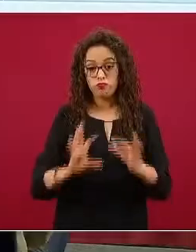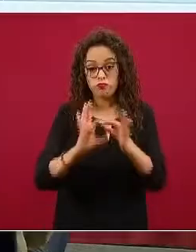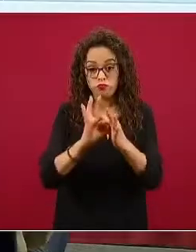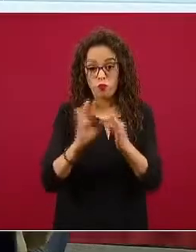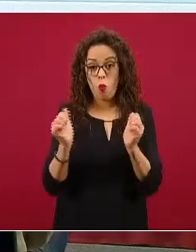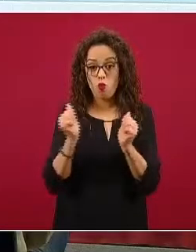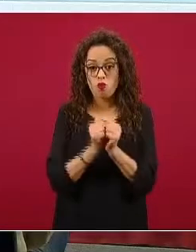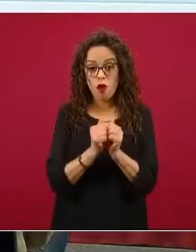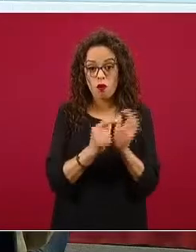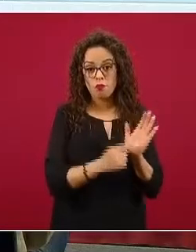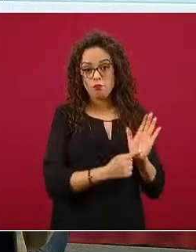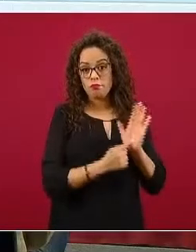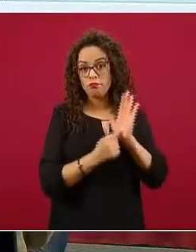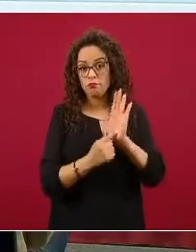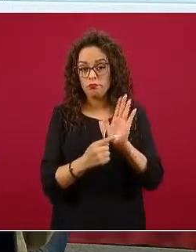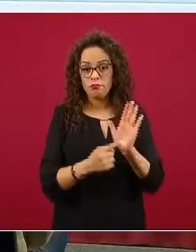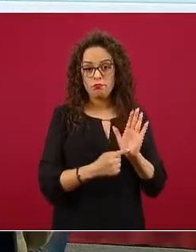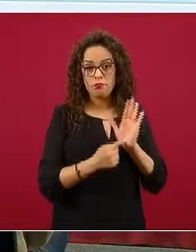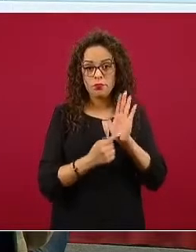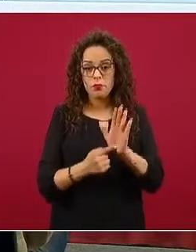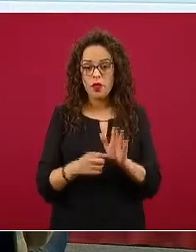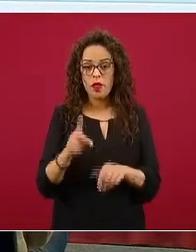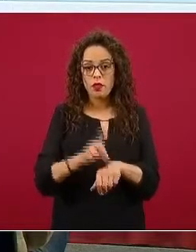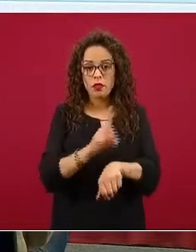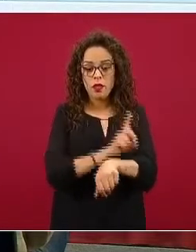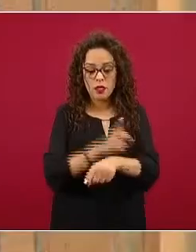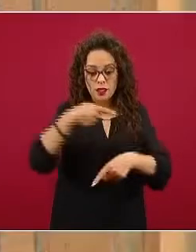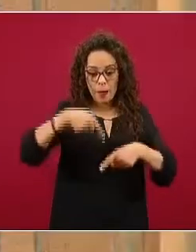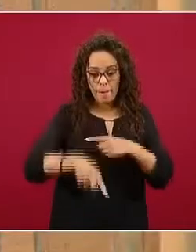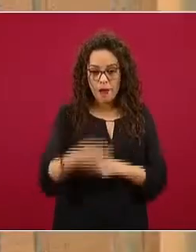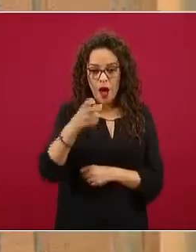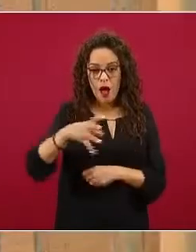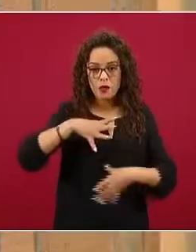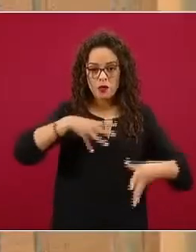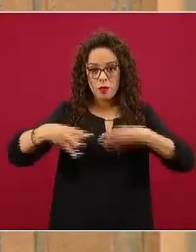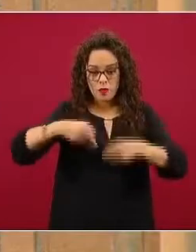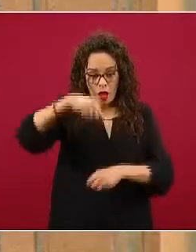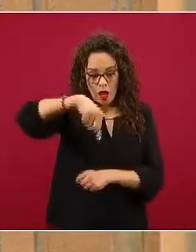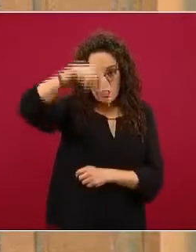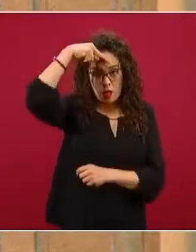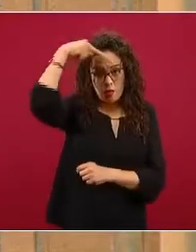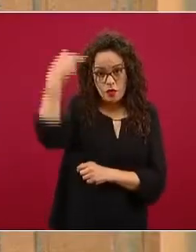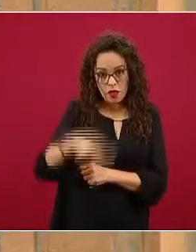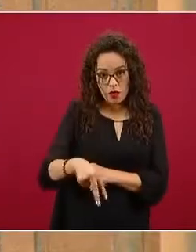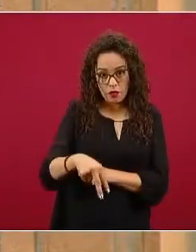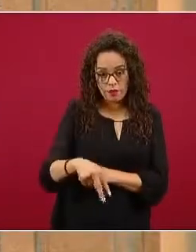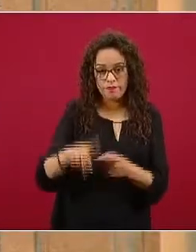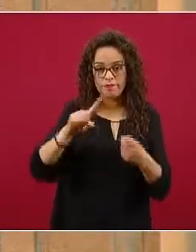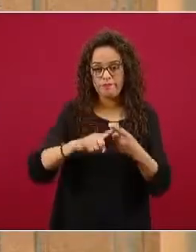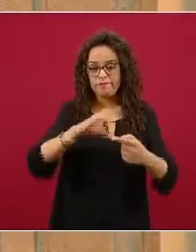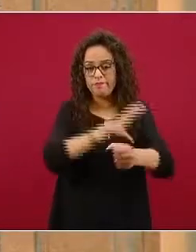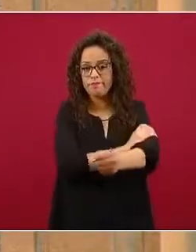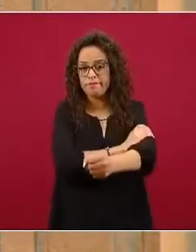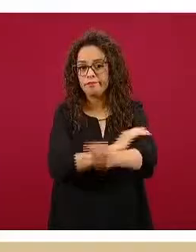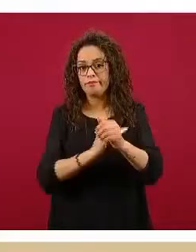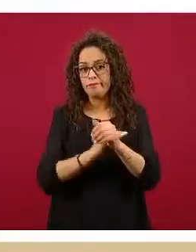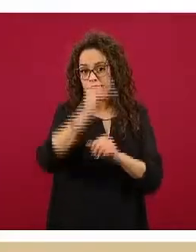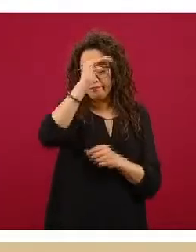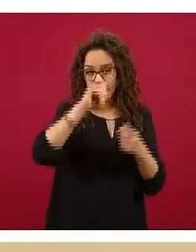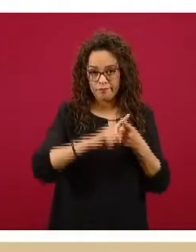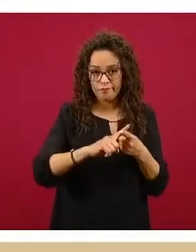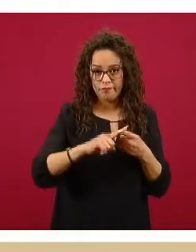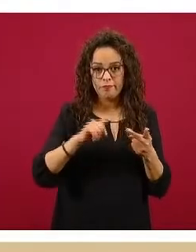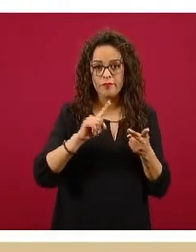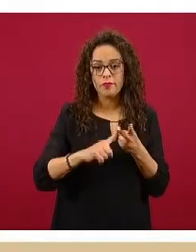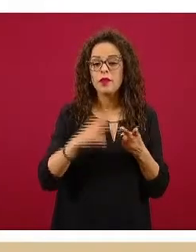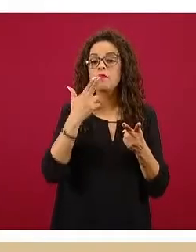se ha presentado a lo largo del inicio de la epidemia en nuestro país. Hipertensión, diabetes,